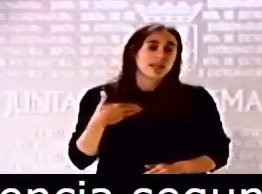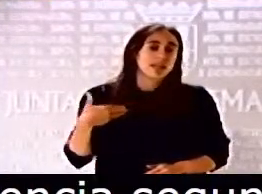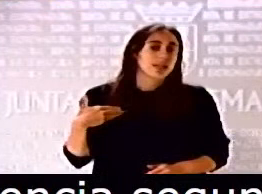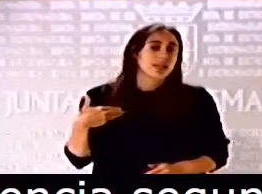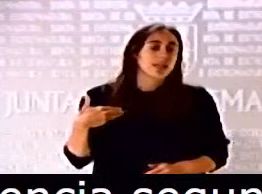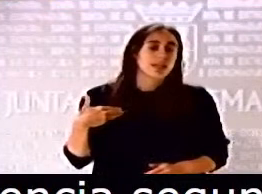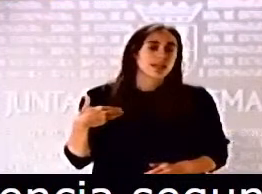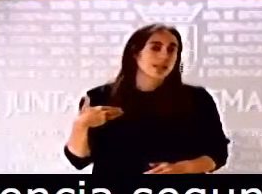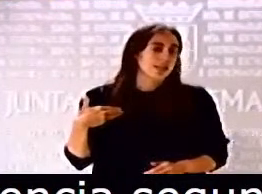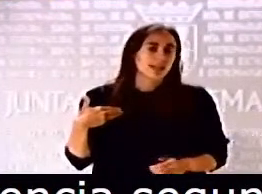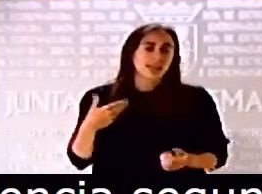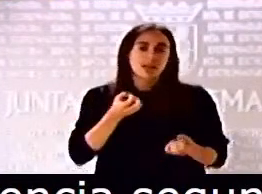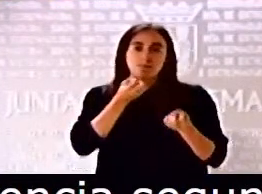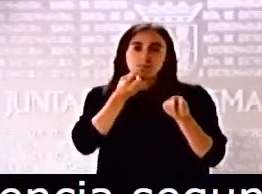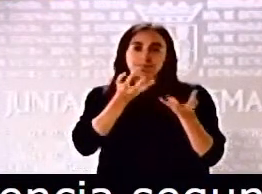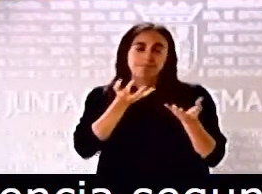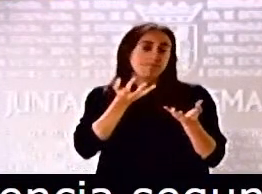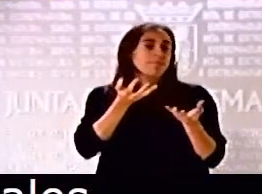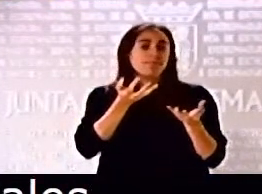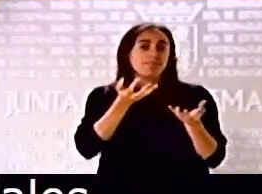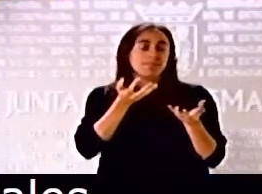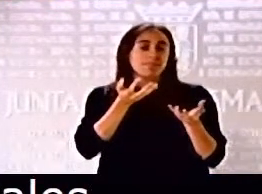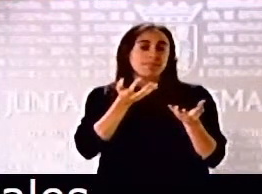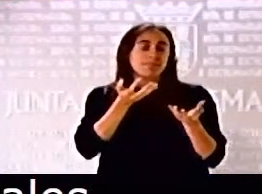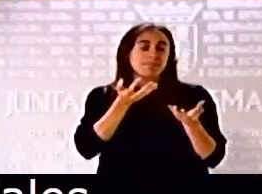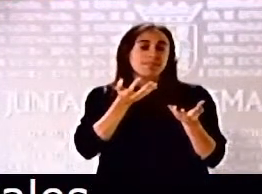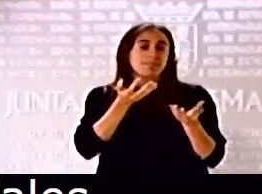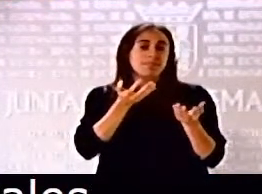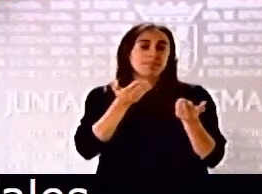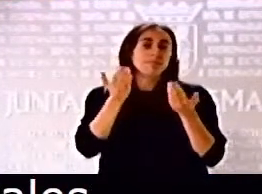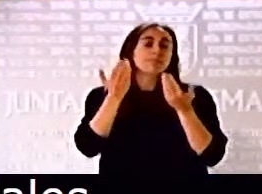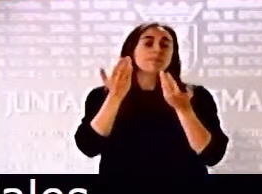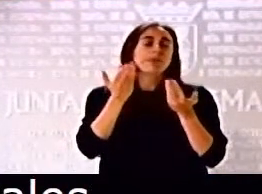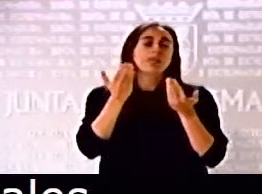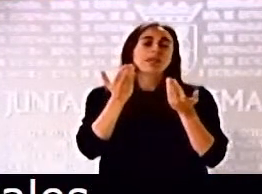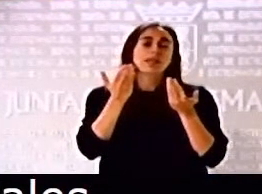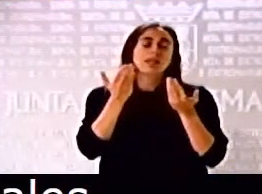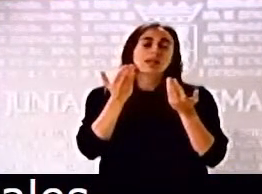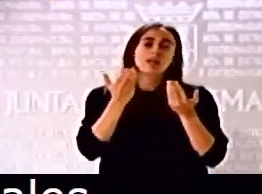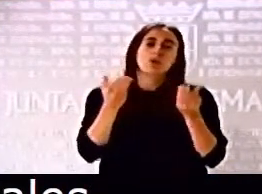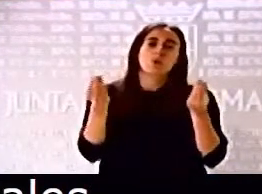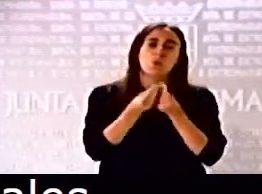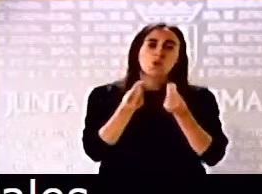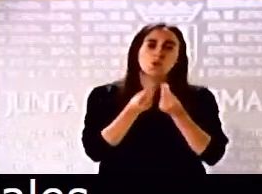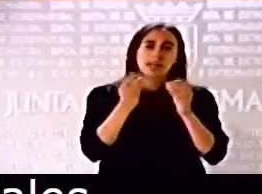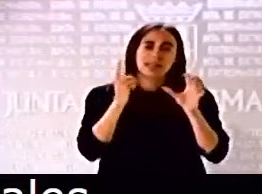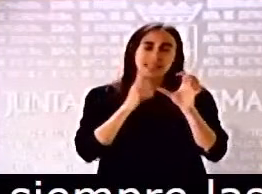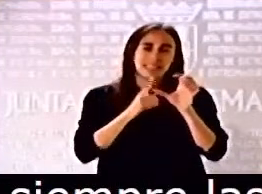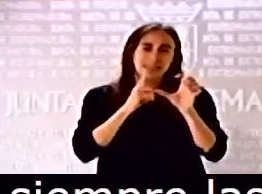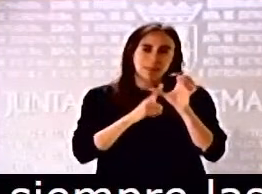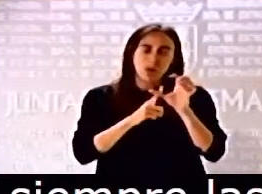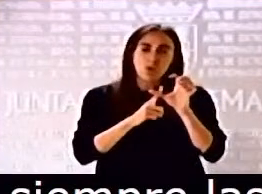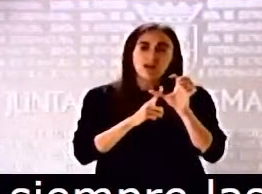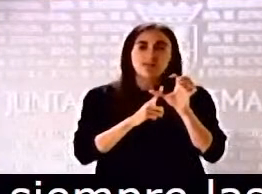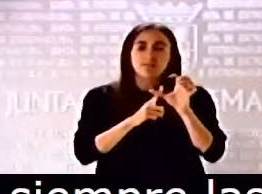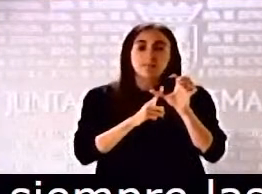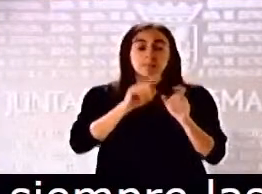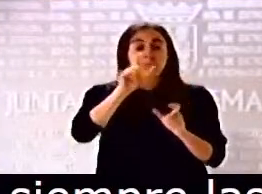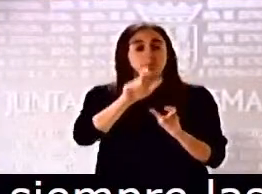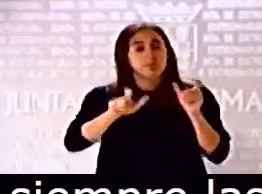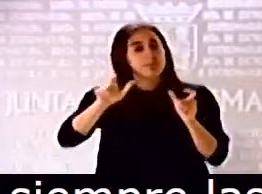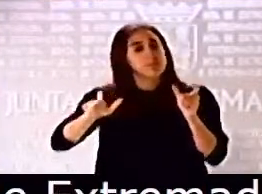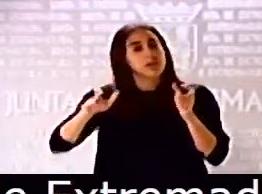trasladar, como siempre, las condolencias del Gobierno de la Junta de Extremadura a todas